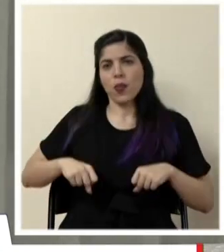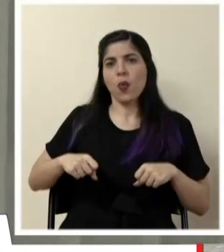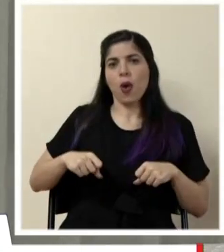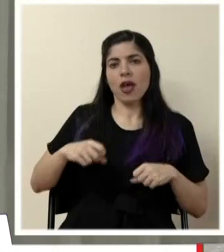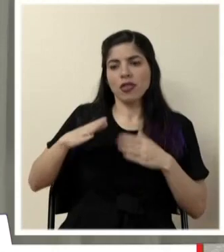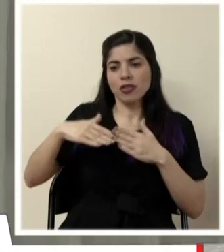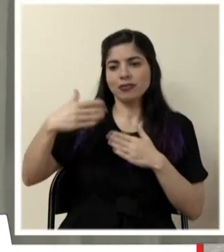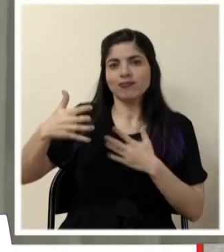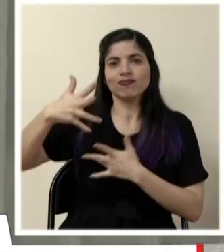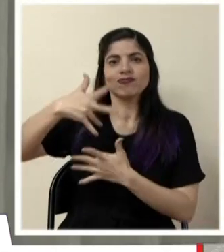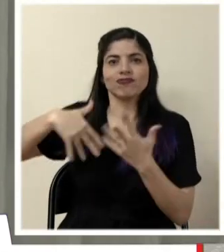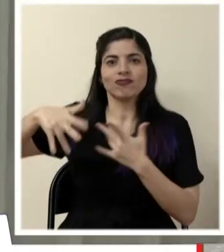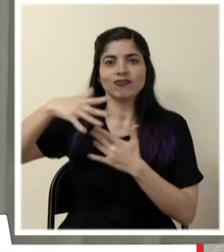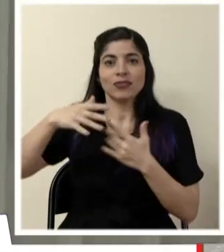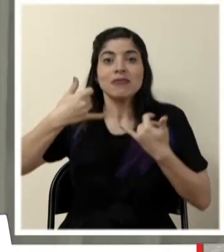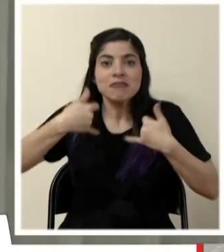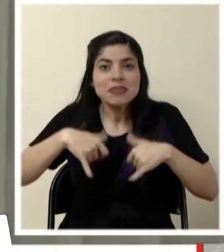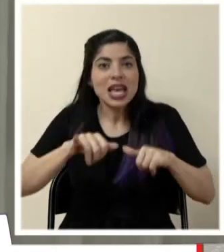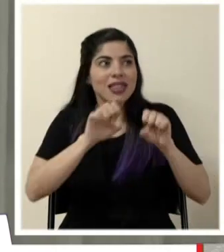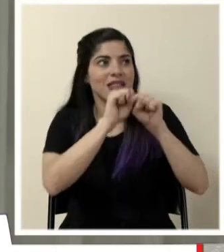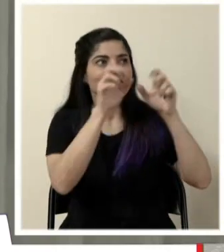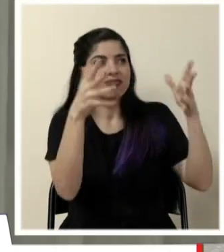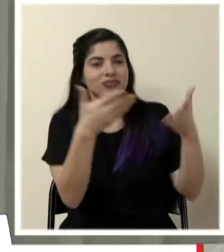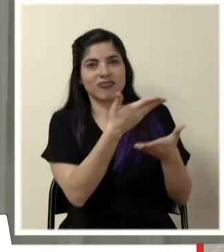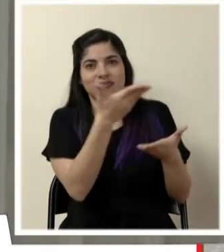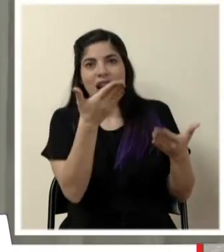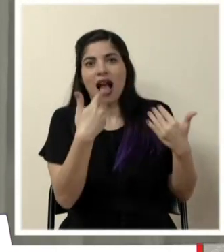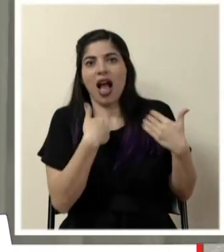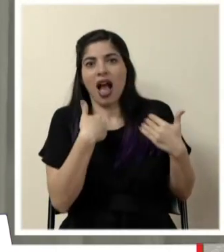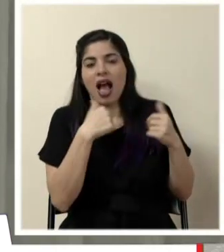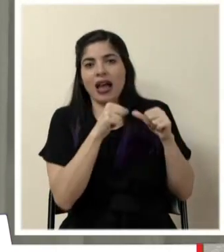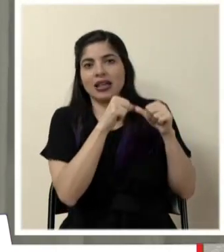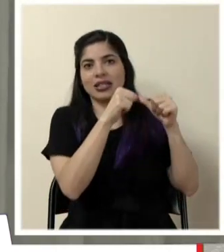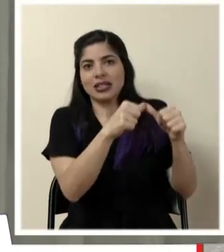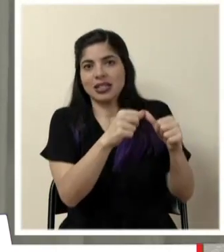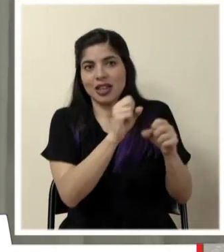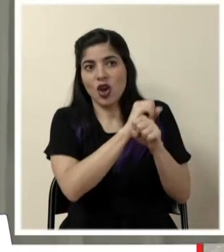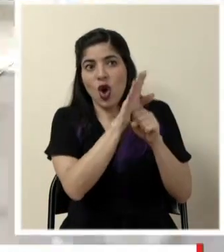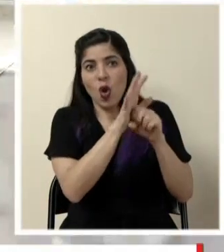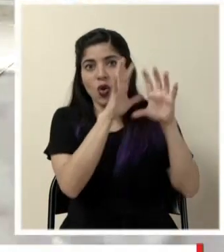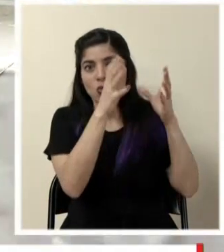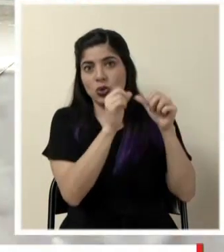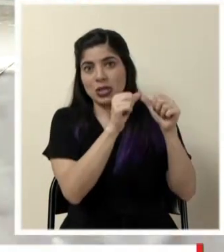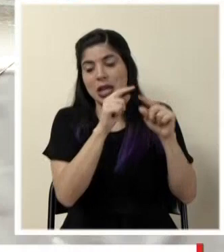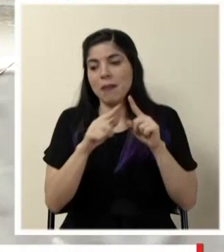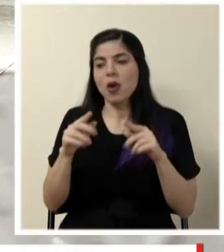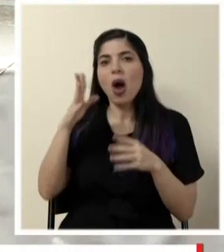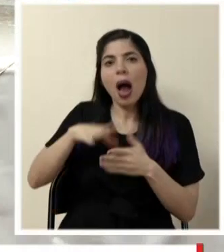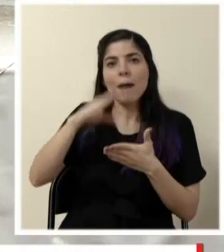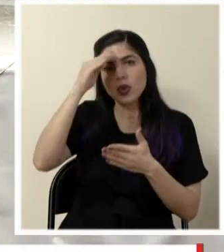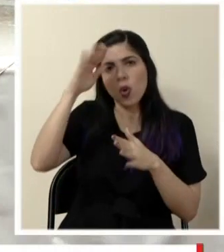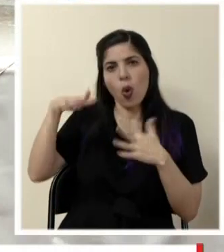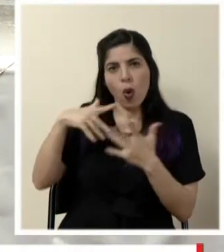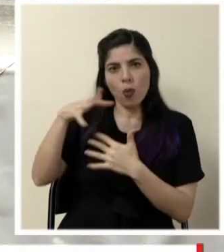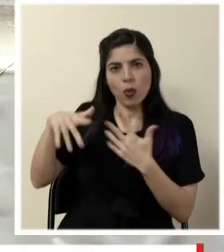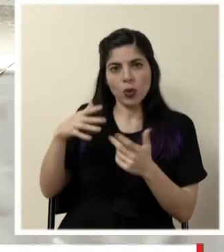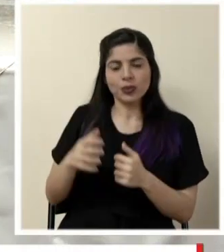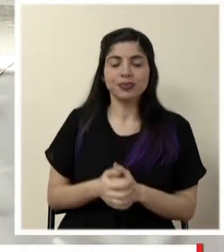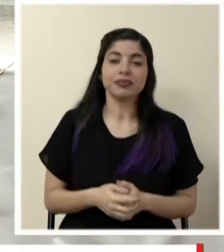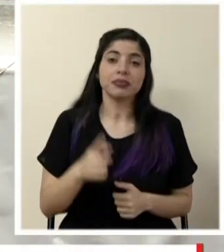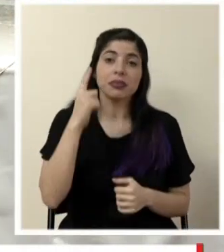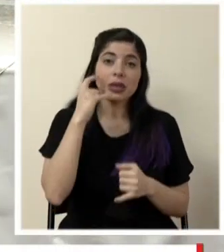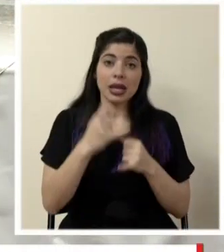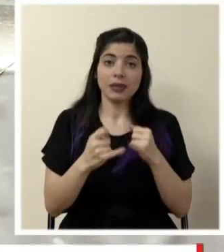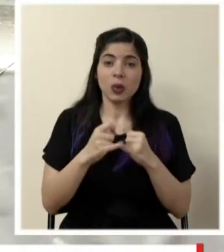el COVID, con el SARS-CoV-2, con el COVID-19, mientras tengamos esa presencia a nivel mundial. Para concluir, la última consulta